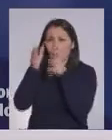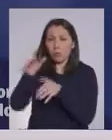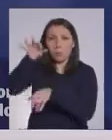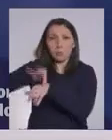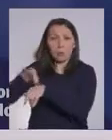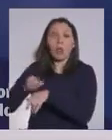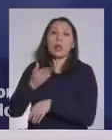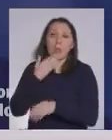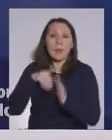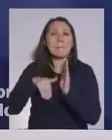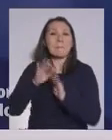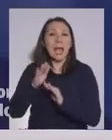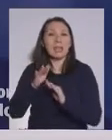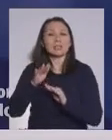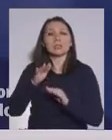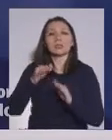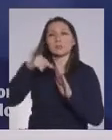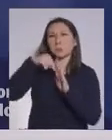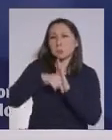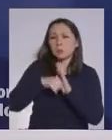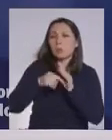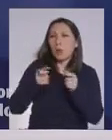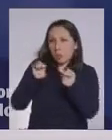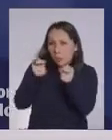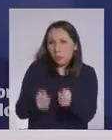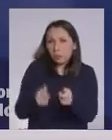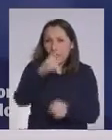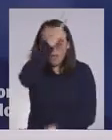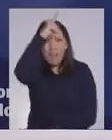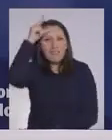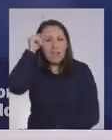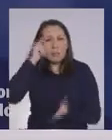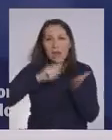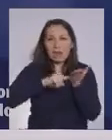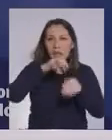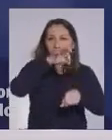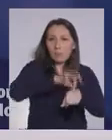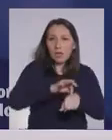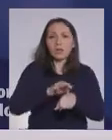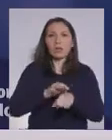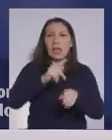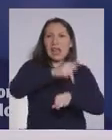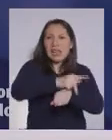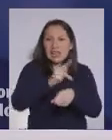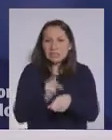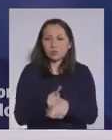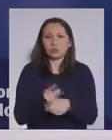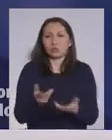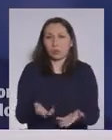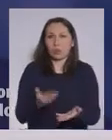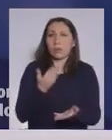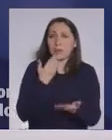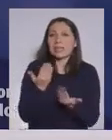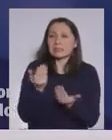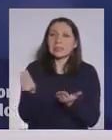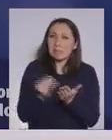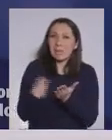tienen que haber más especialistas en enfermería en tecnología médica en quienes en kinesiología